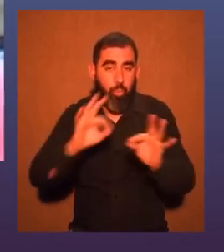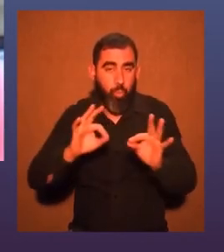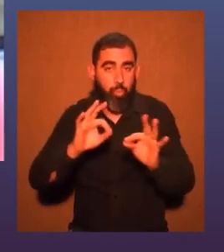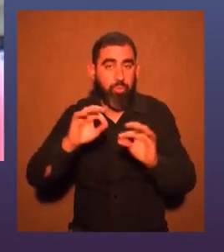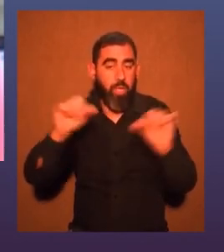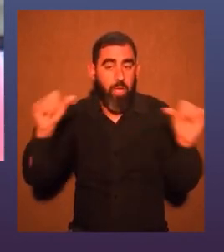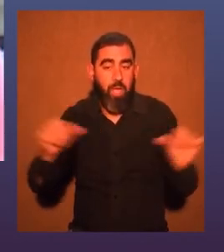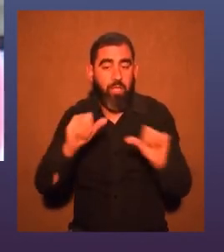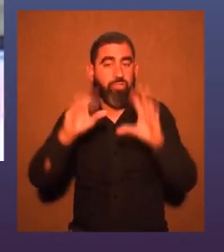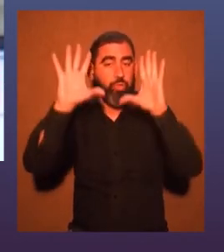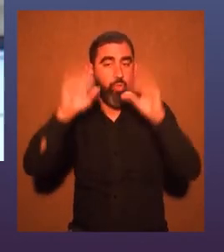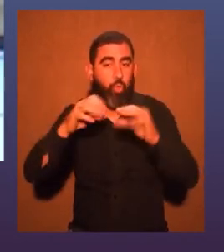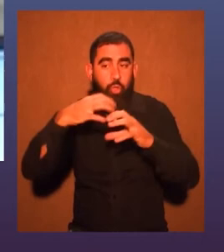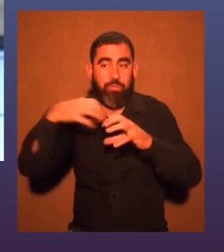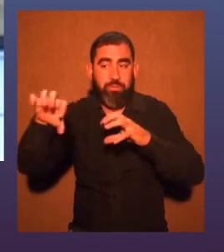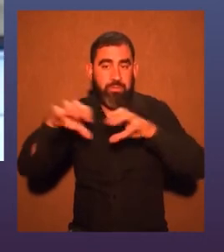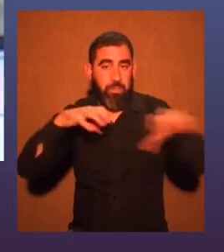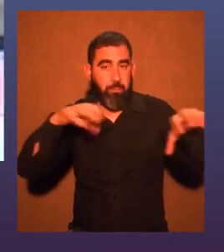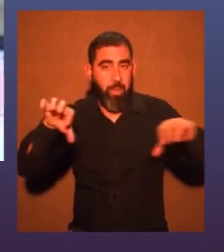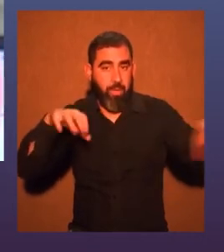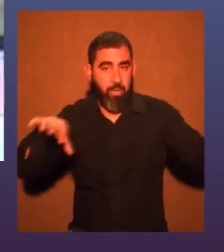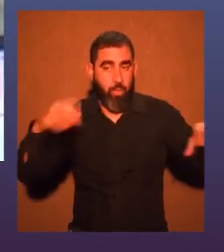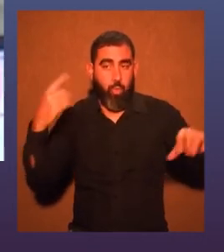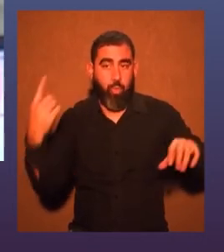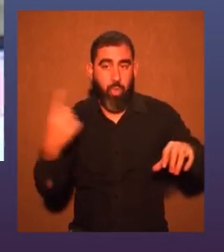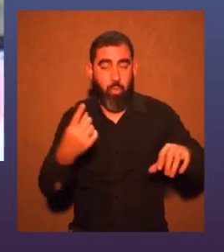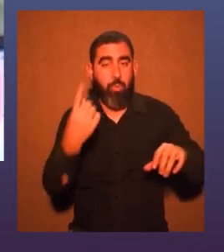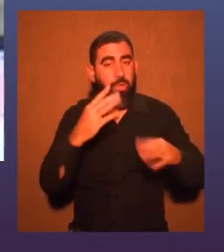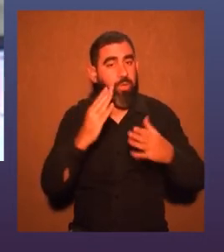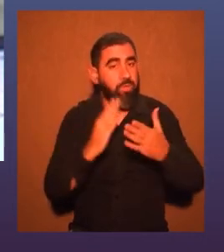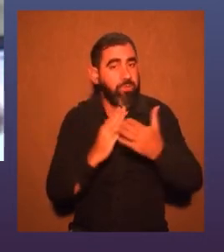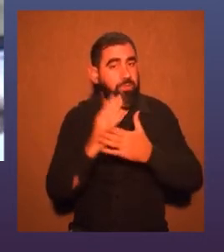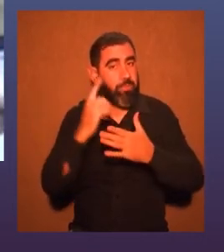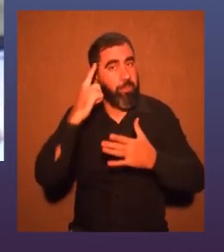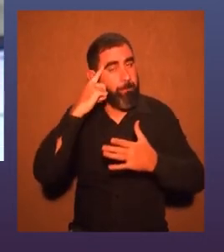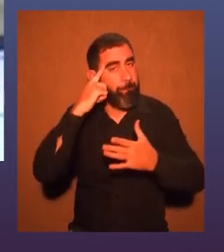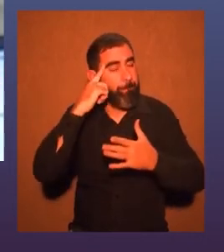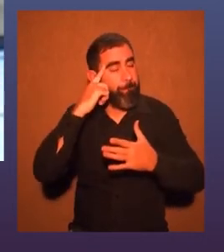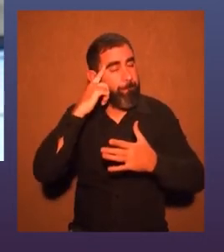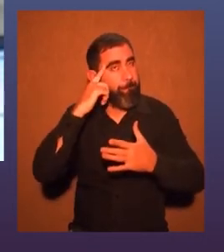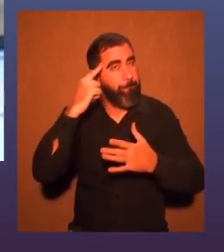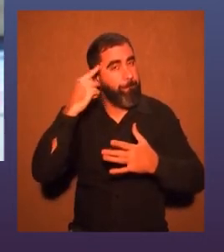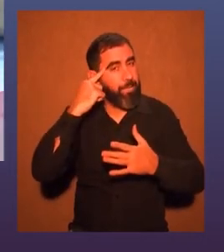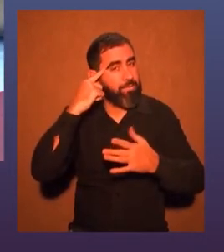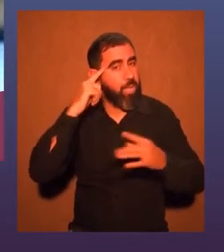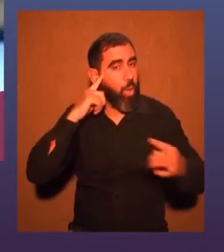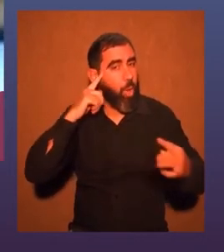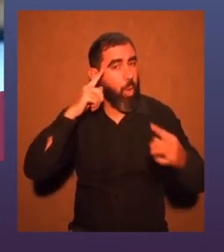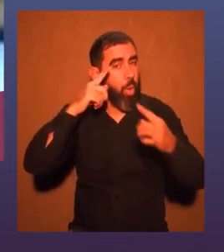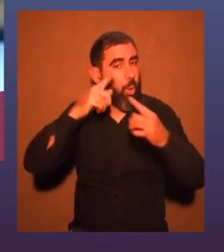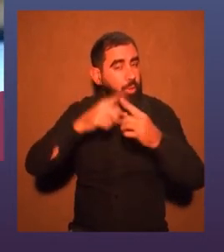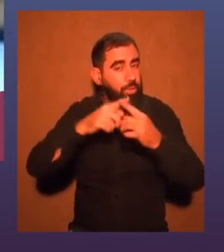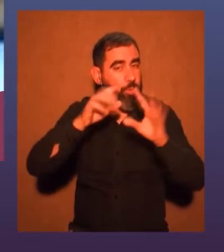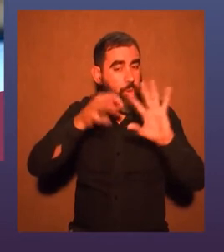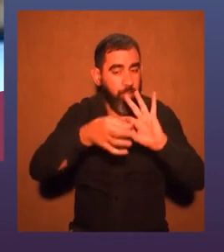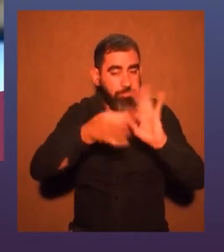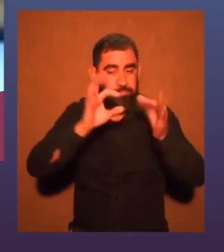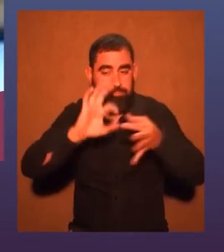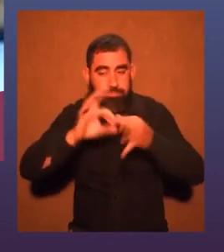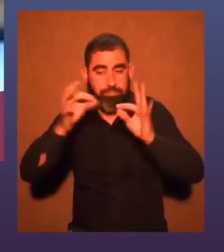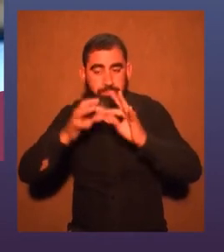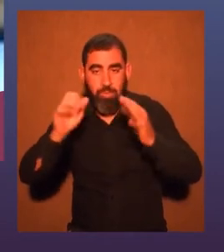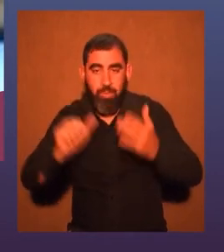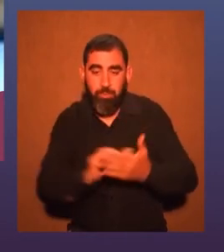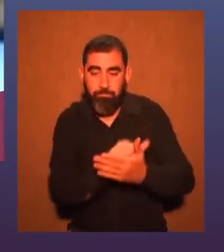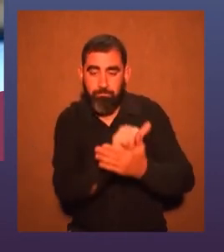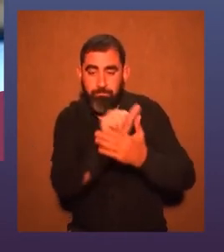hace todo por separado, por llamarlo de alguna manera, pero siempre con un mismo camino, con un hilo conductor